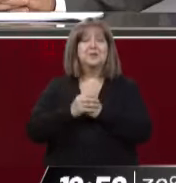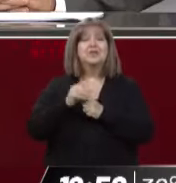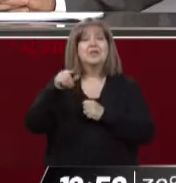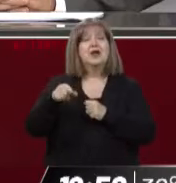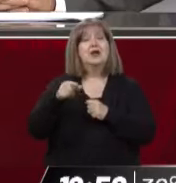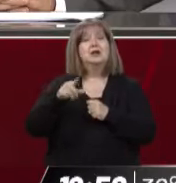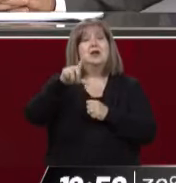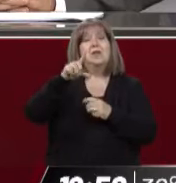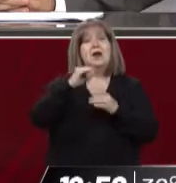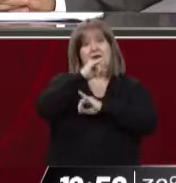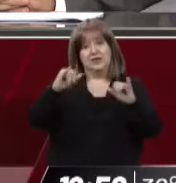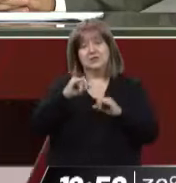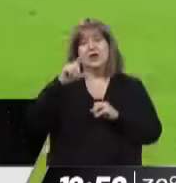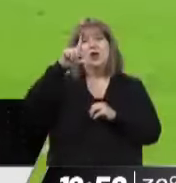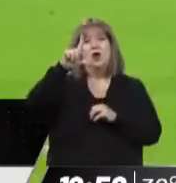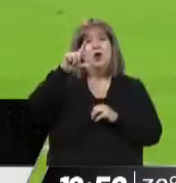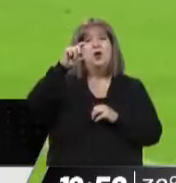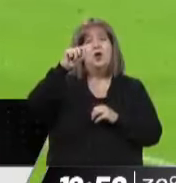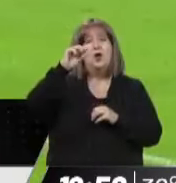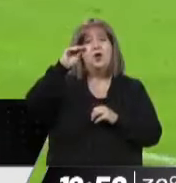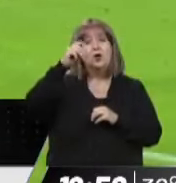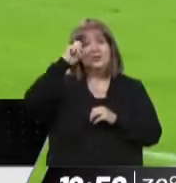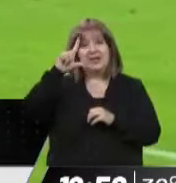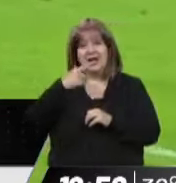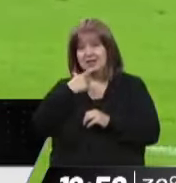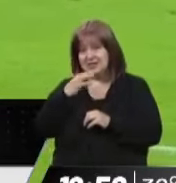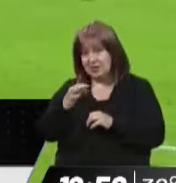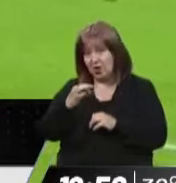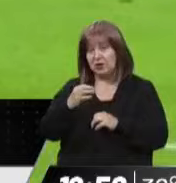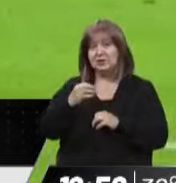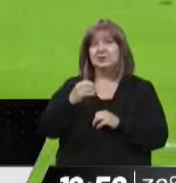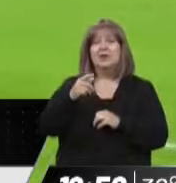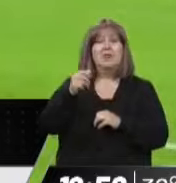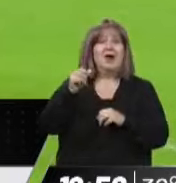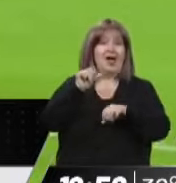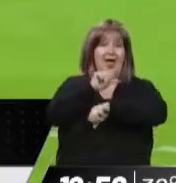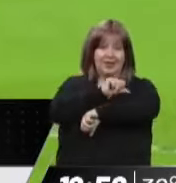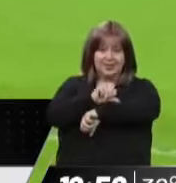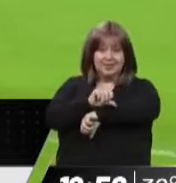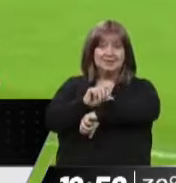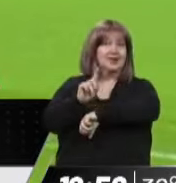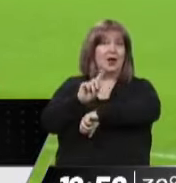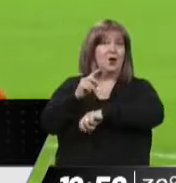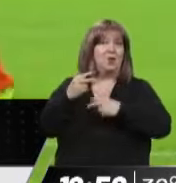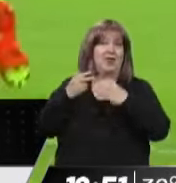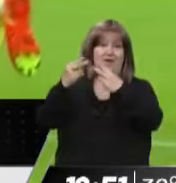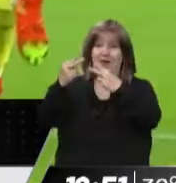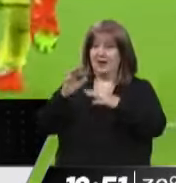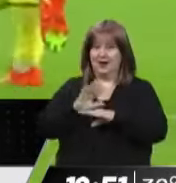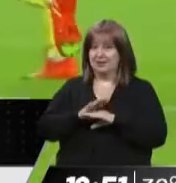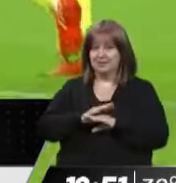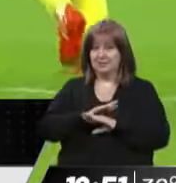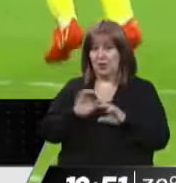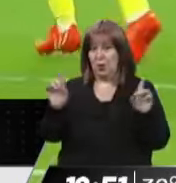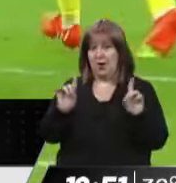Chelsea lamentablemente se va a perder la Copa del Mundo. Sí. Todavía no ha sido oficializado, ¿no? Está claro que una vez que salga la lista va a quedar claro que este taco le cuesta